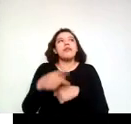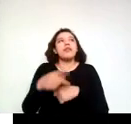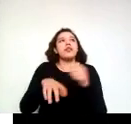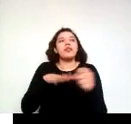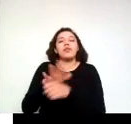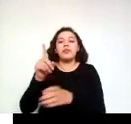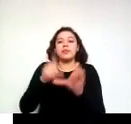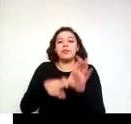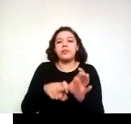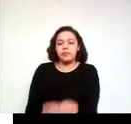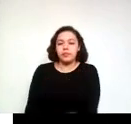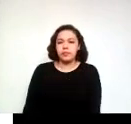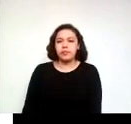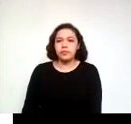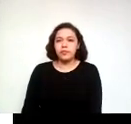Vamos a la siguiente, por favor.